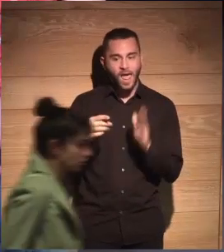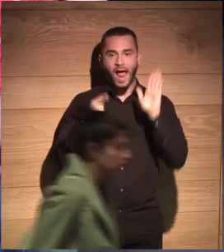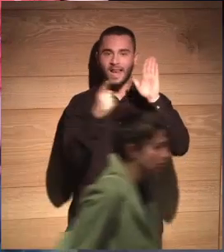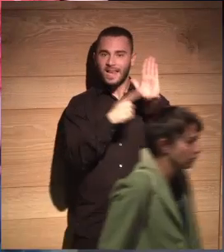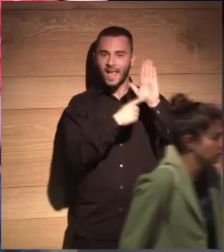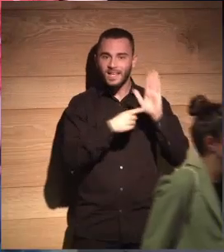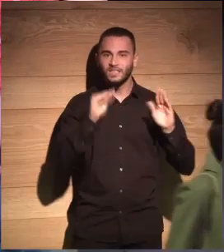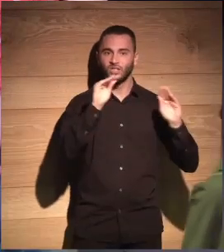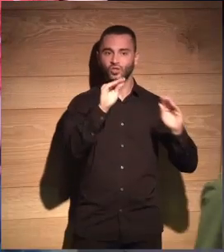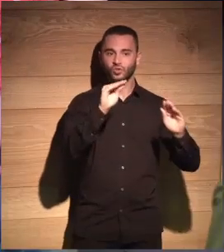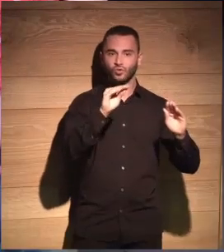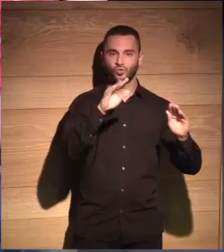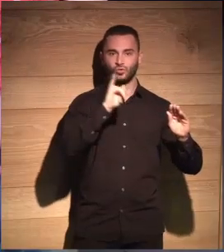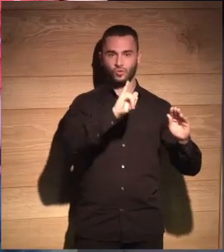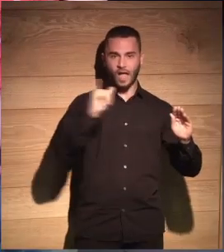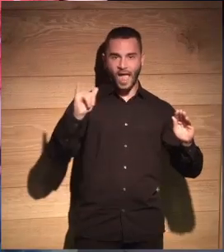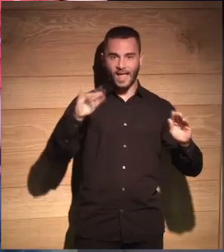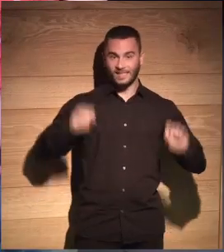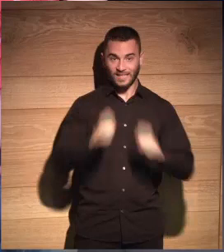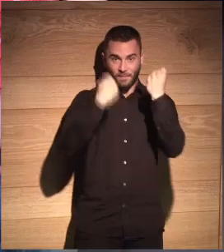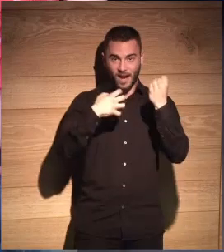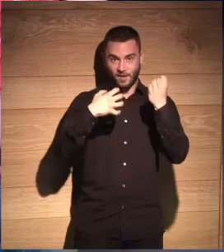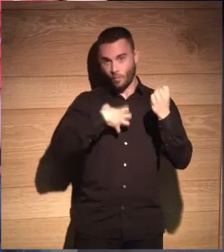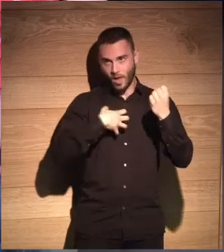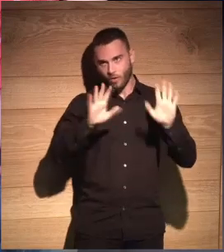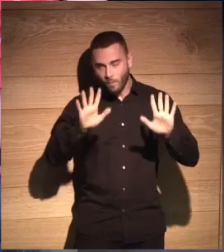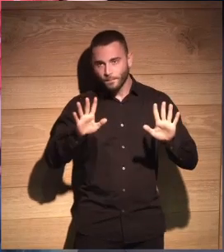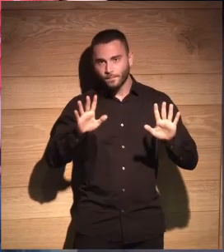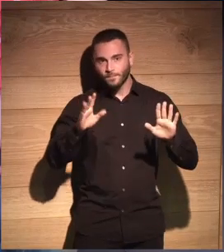leyes que no puedes salvar, o sea, que no te puedes saltar,